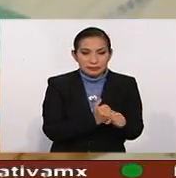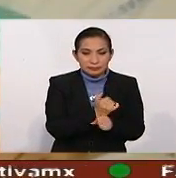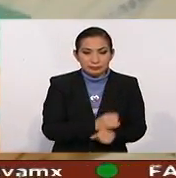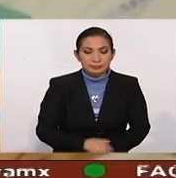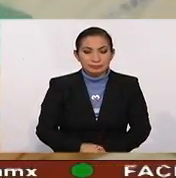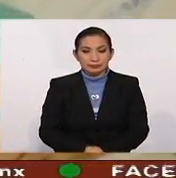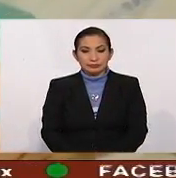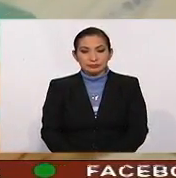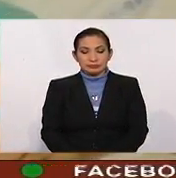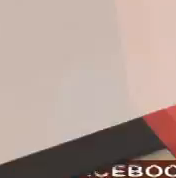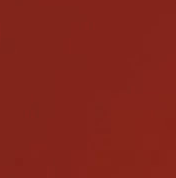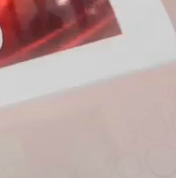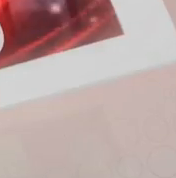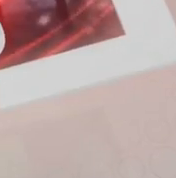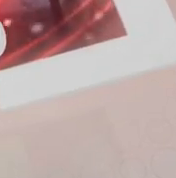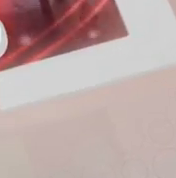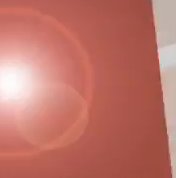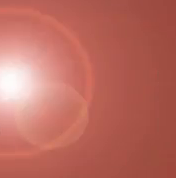investigación.